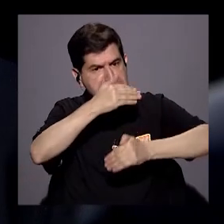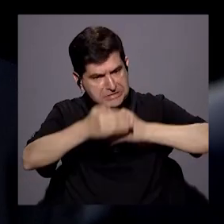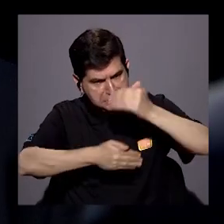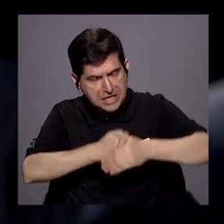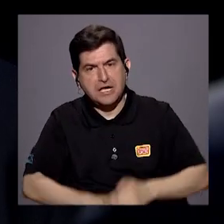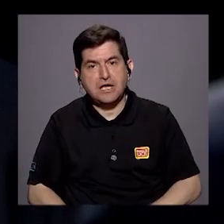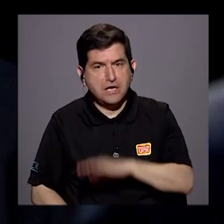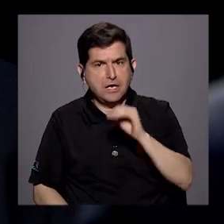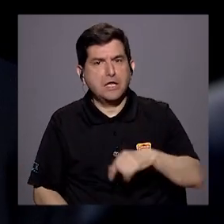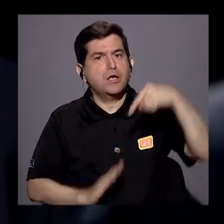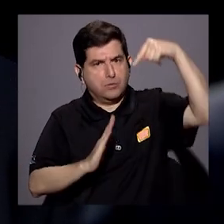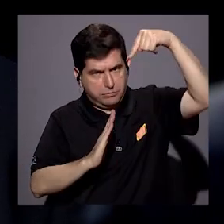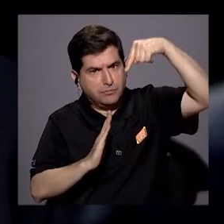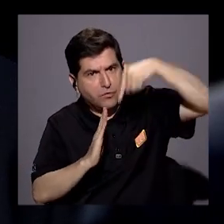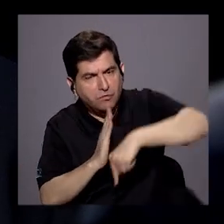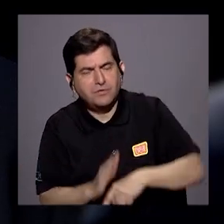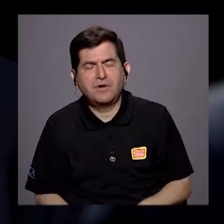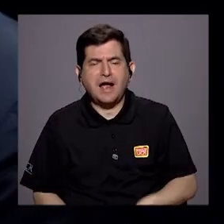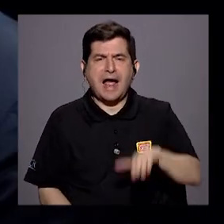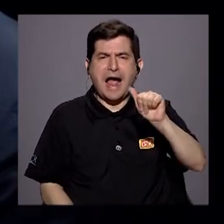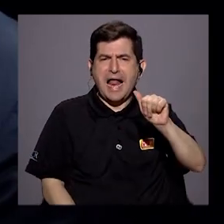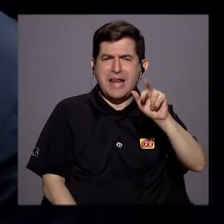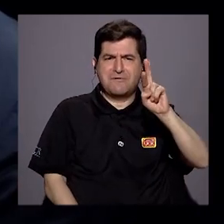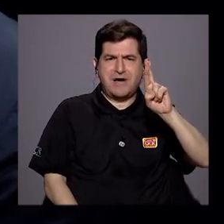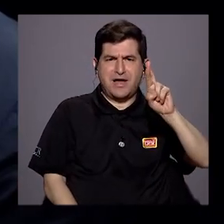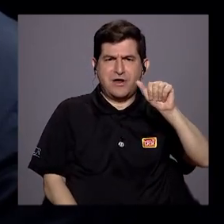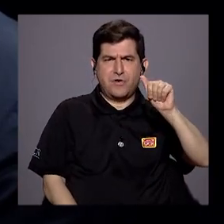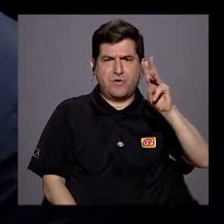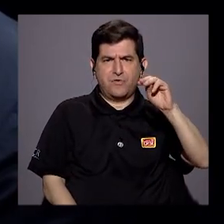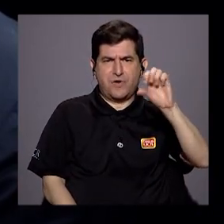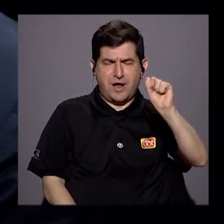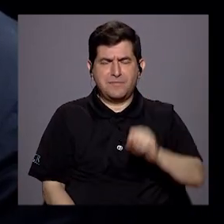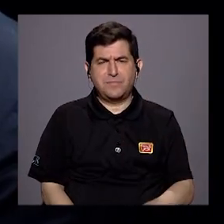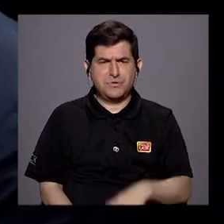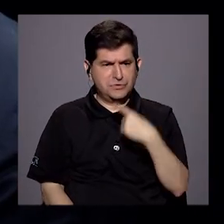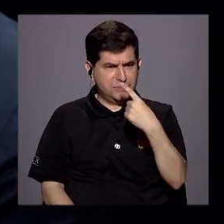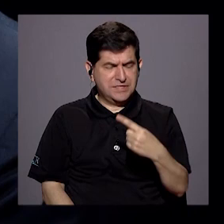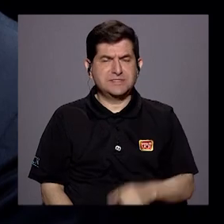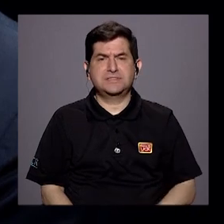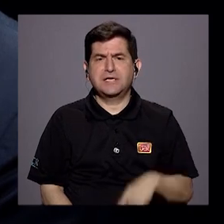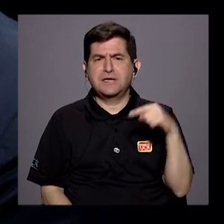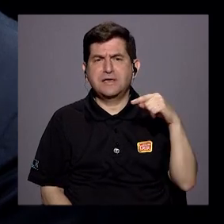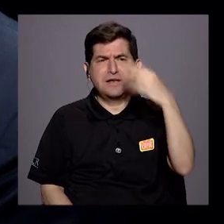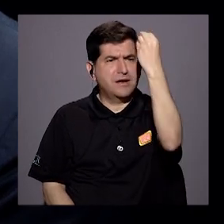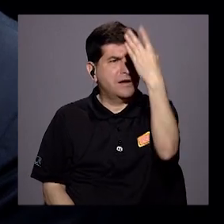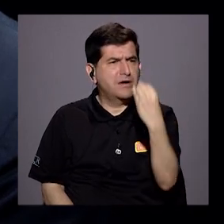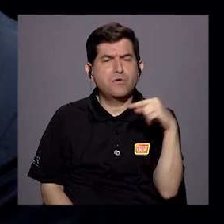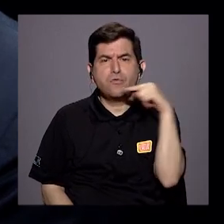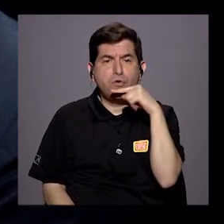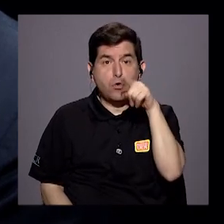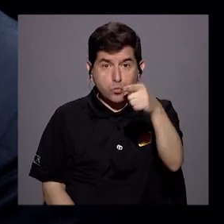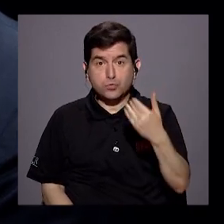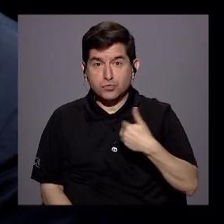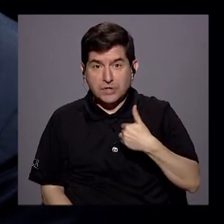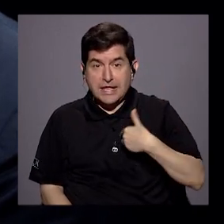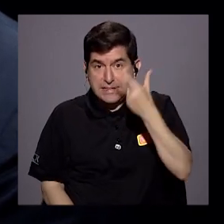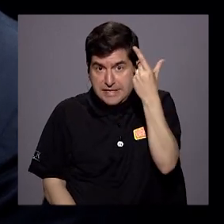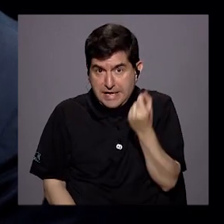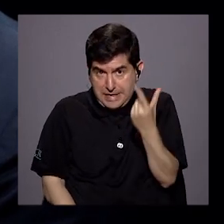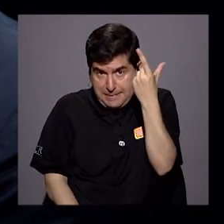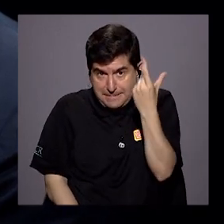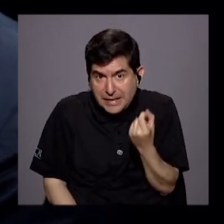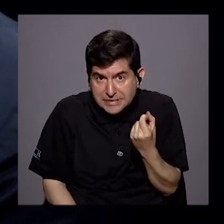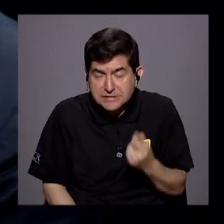y que se va a ir agravando donald valoramos nos ha puesto el llamado fueron rojo diciendo si usted tiene una pensión se va